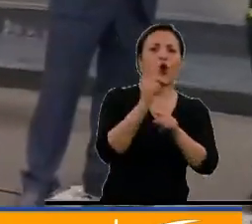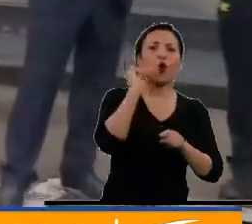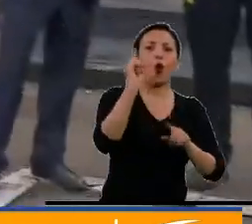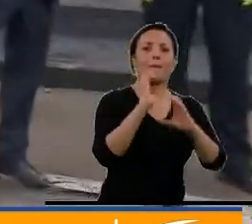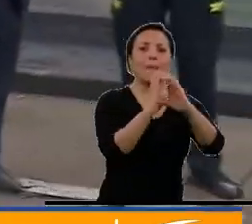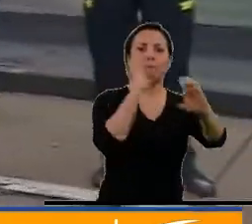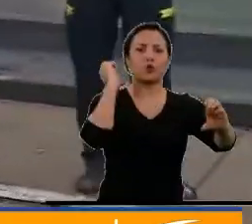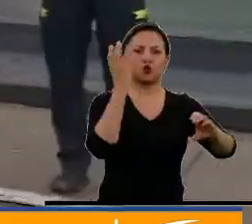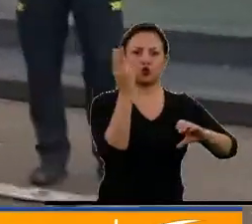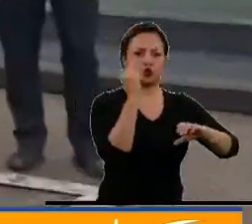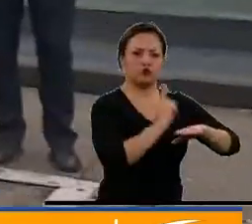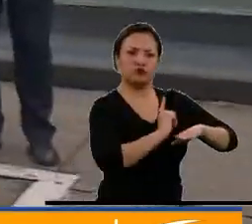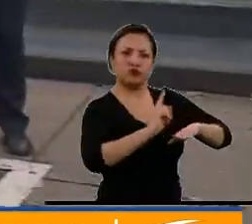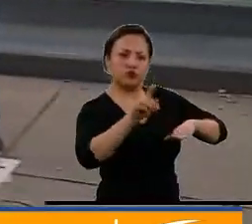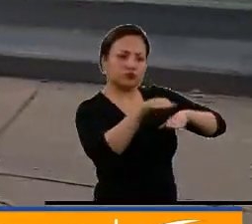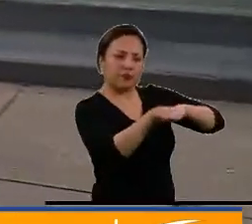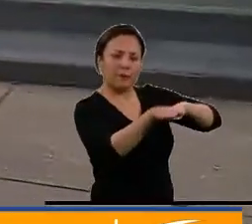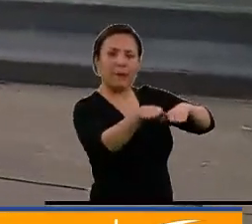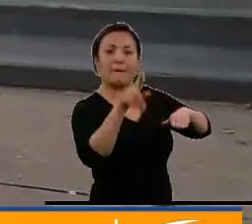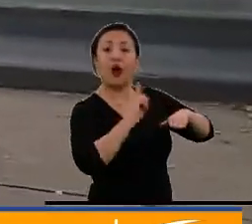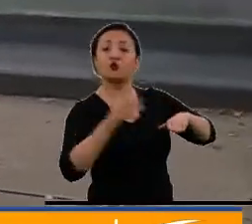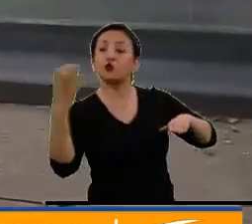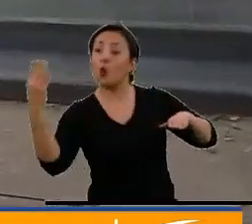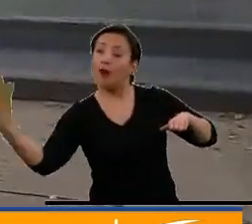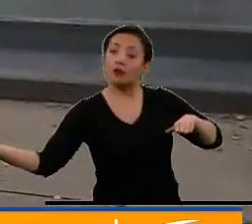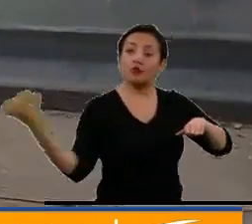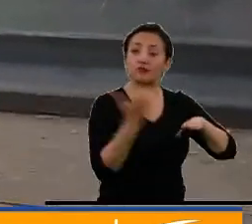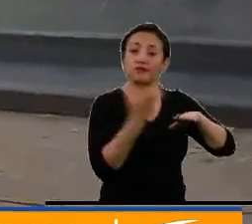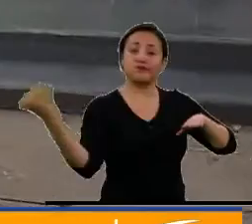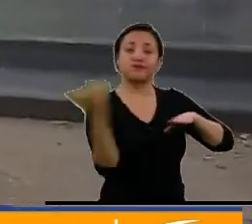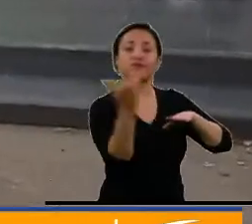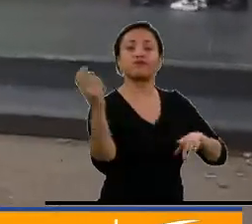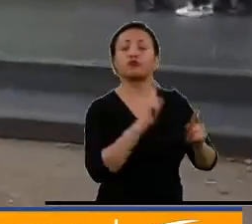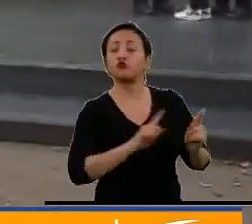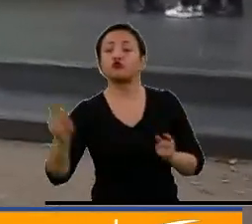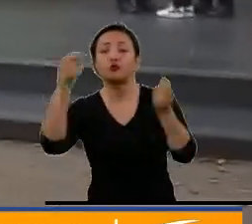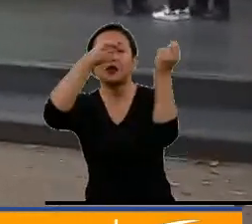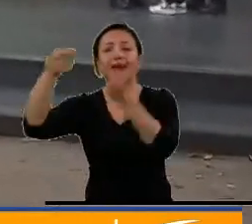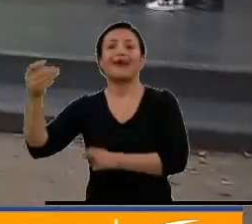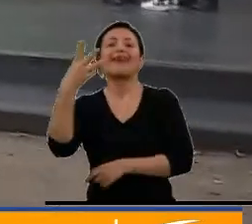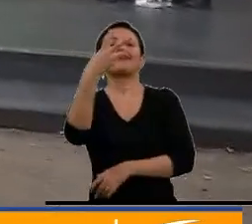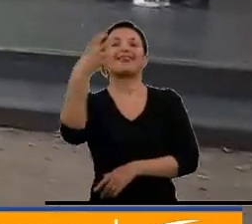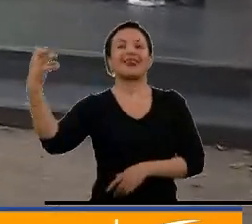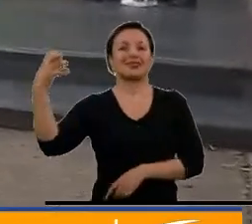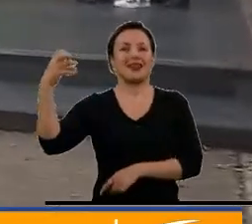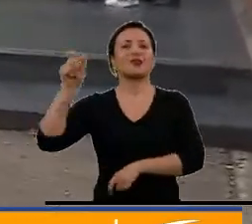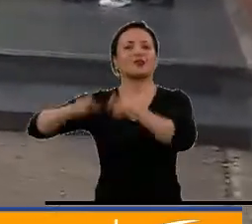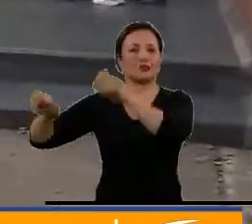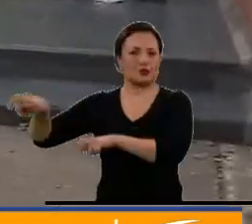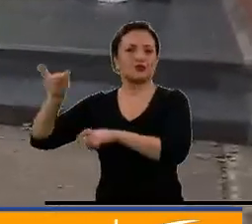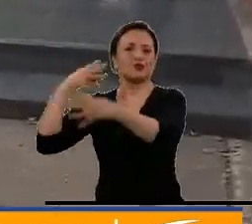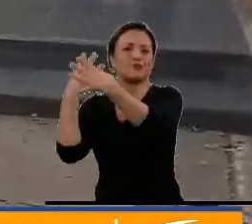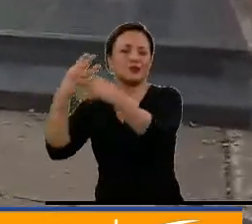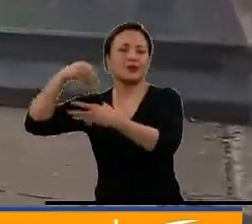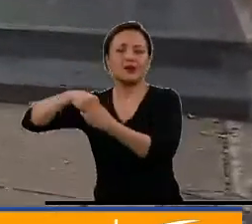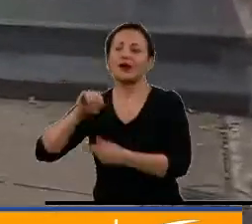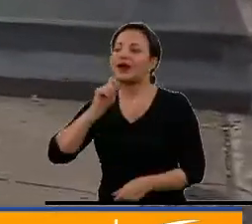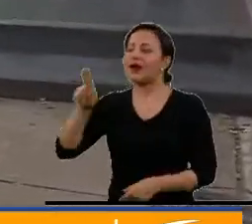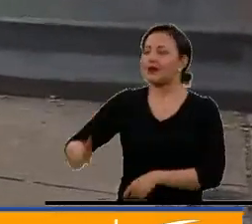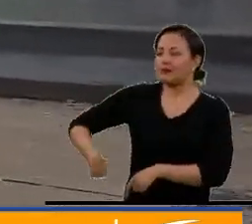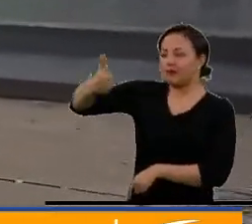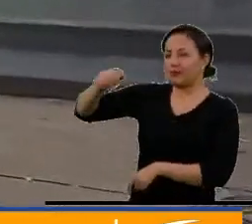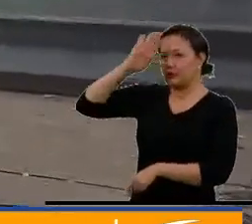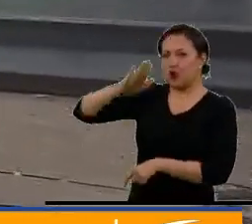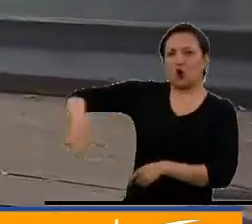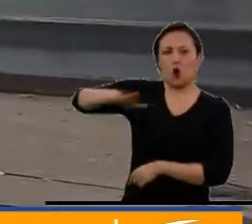a trasladar a 300 detenidos para la cárcel Modelo. Coronel Eiber Alonso, su comandante de la Policía Metropolitana de Bogotá, muy buenos